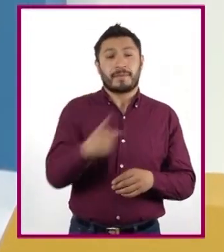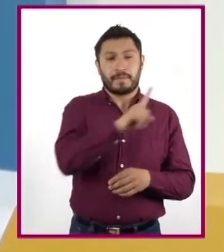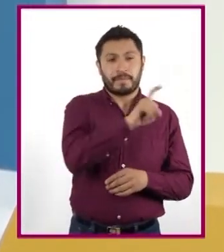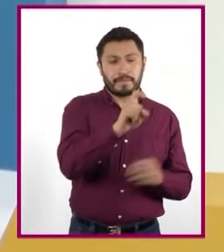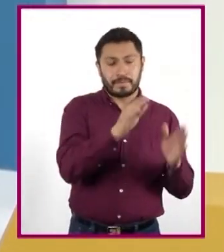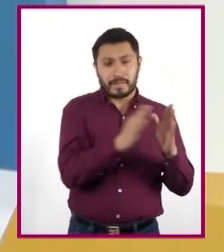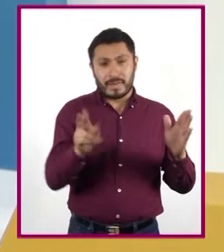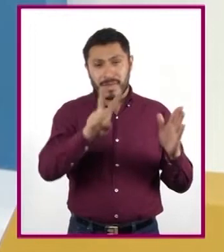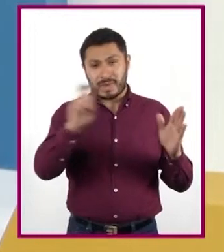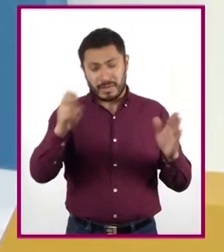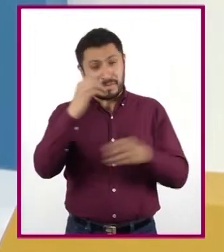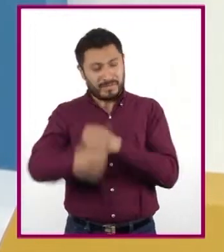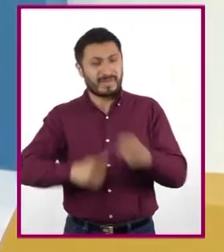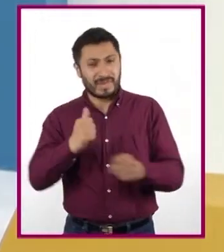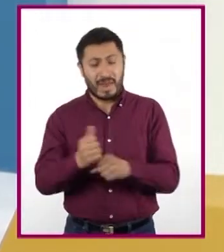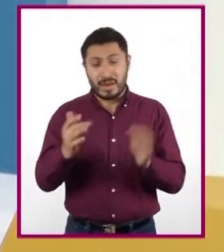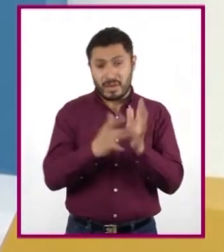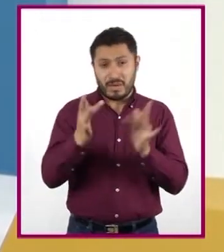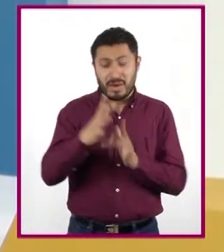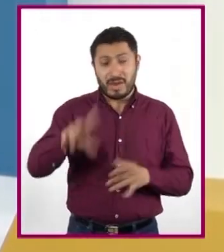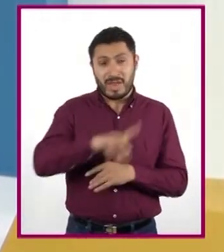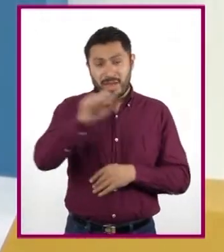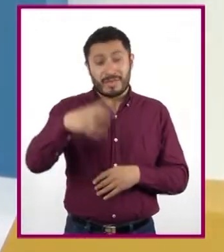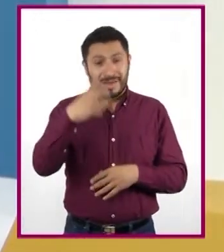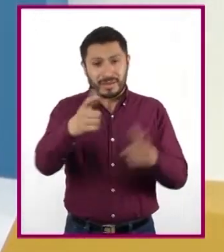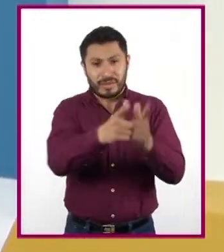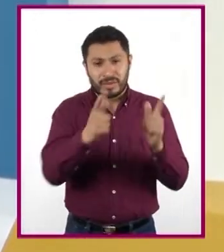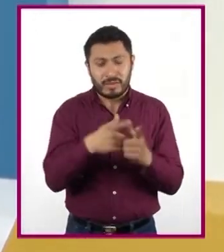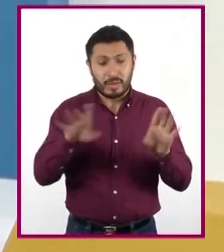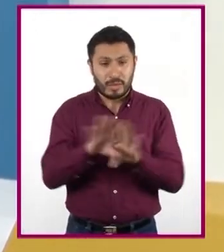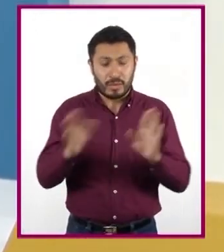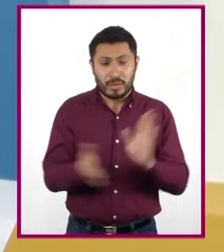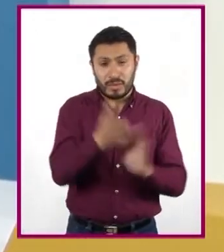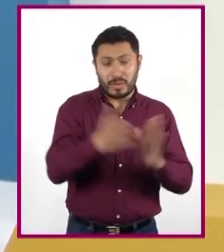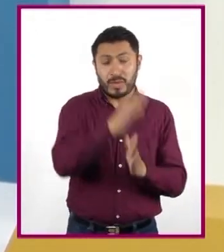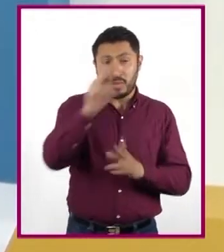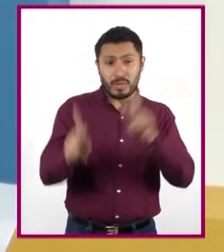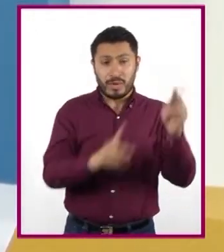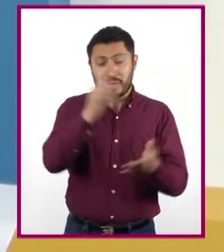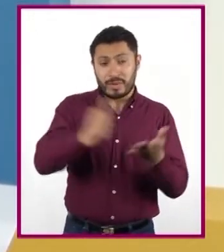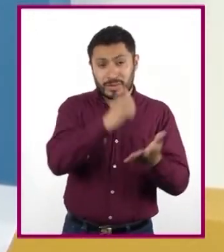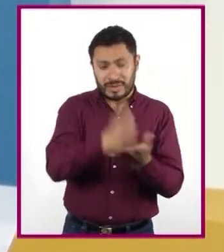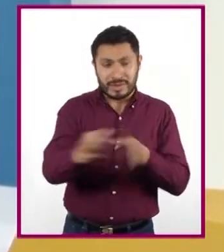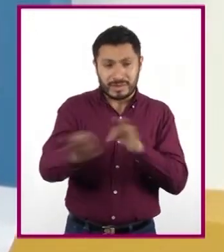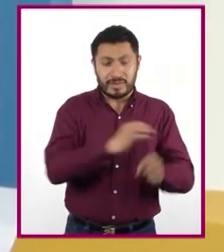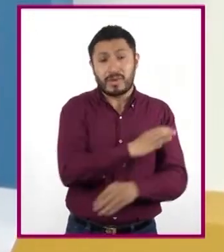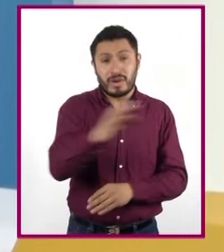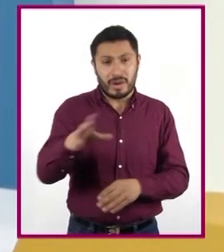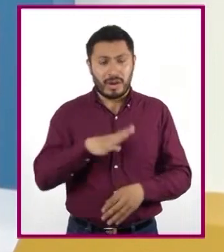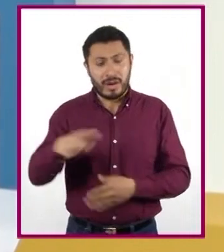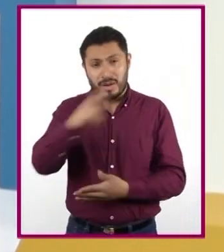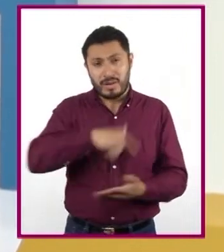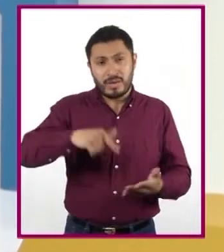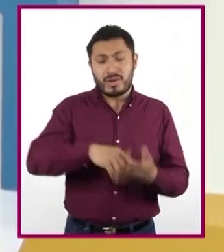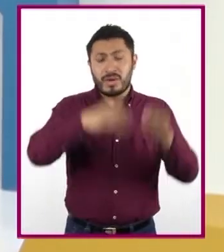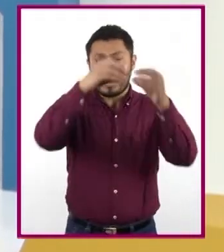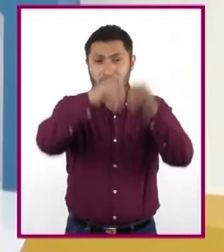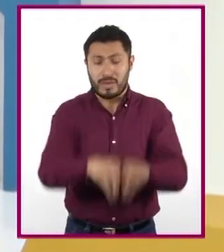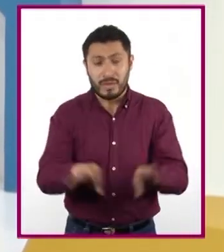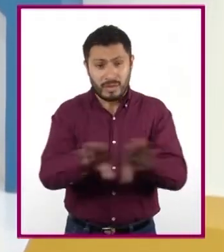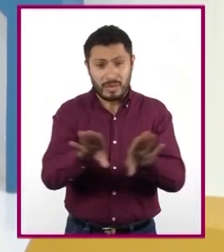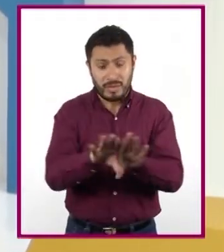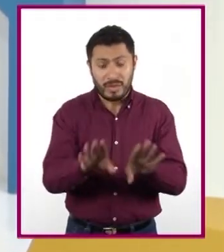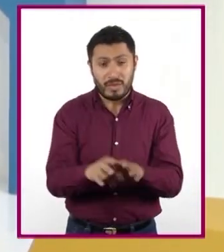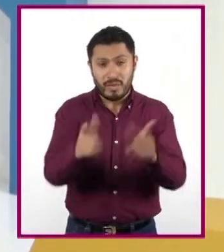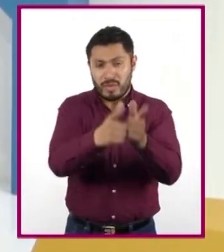era. Estos grupos fundaron pueblos y ciudades, eran agricultores. Esto dio lugar al establecimiento definitivo de los